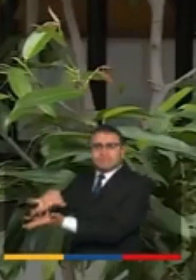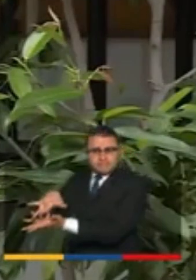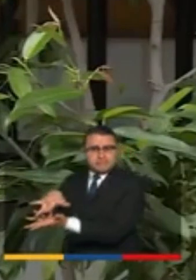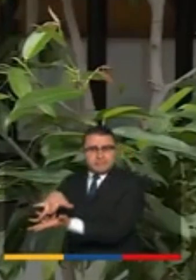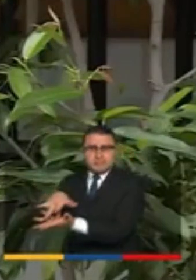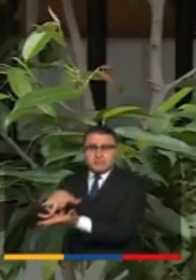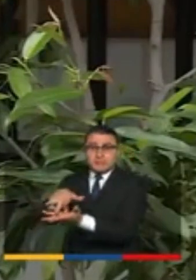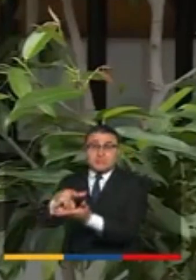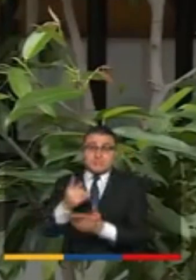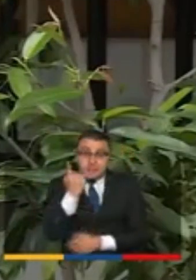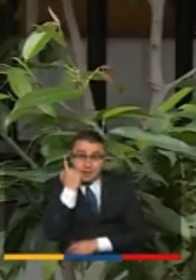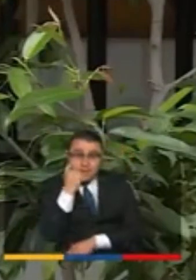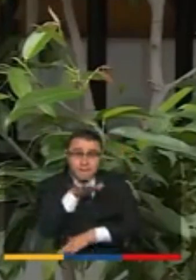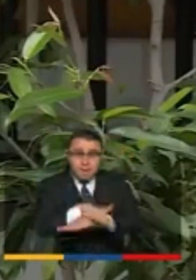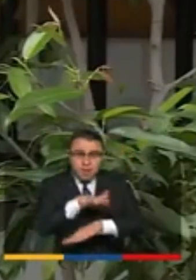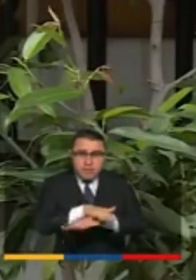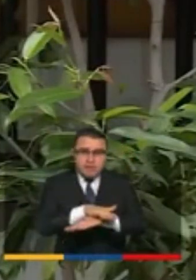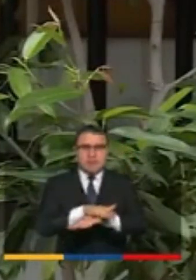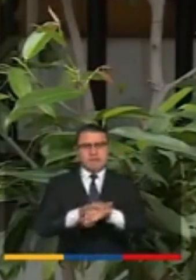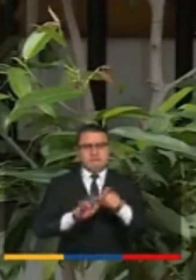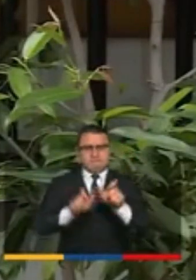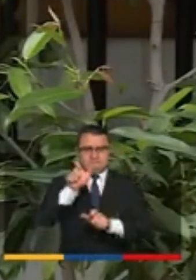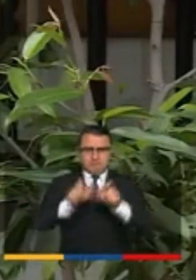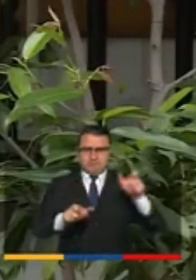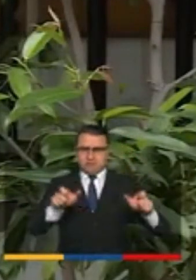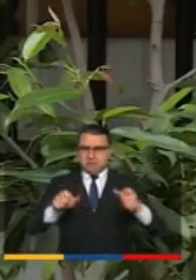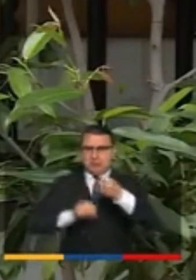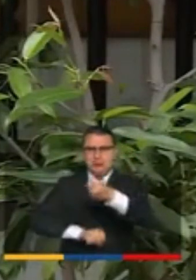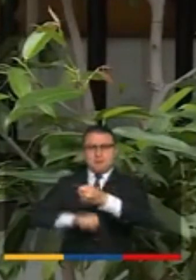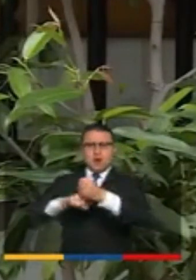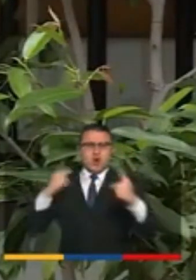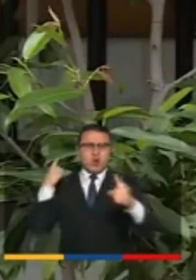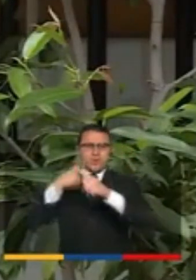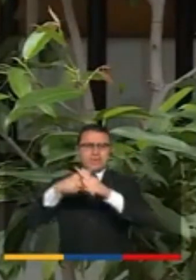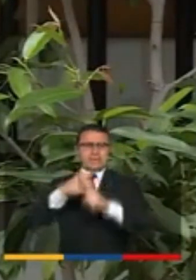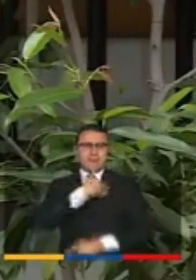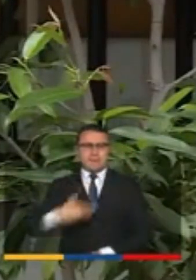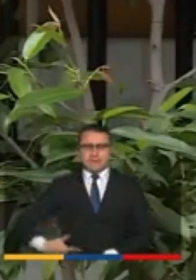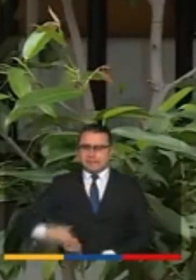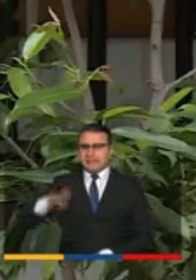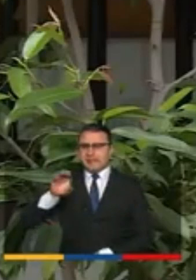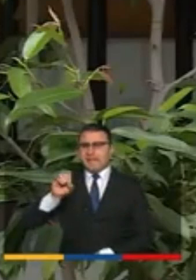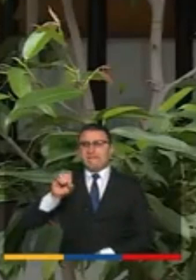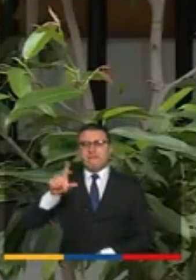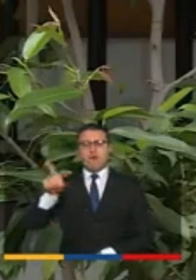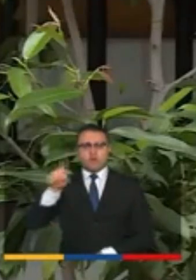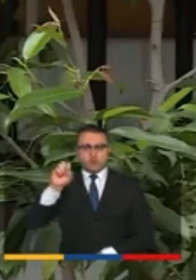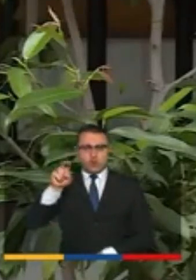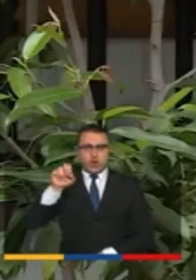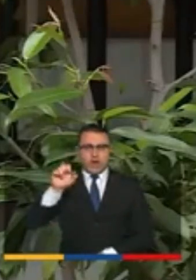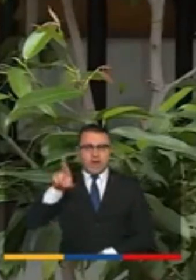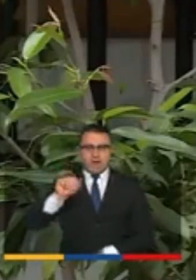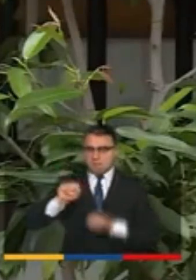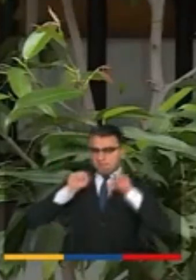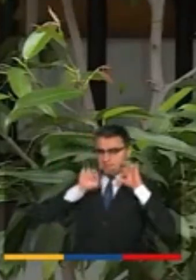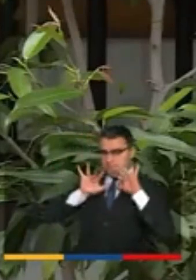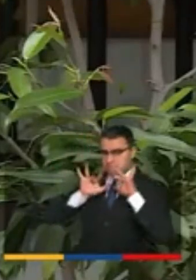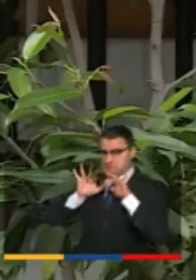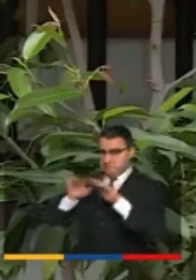tarde, seguidores del expresidente Bolsonaro invadieron, saquearon y